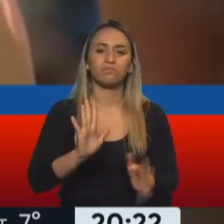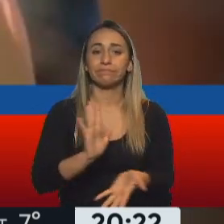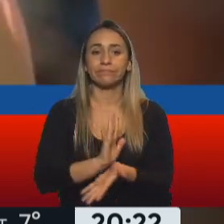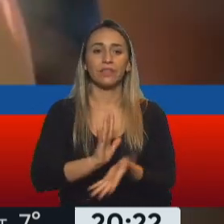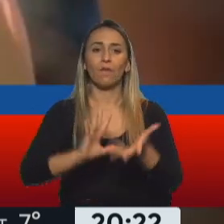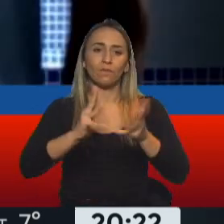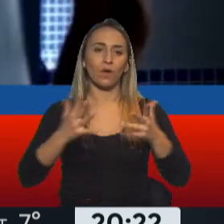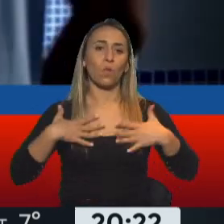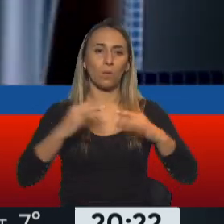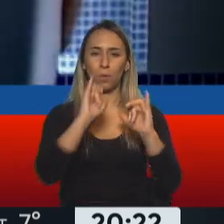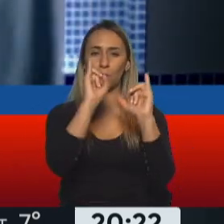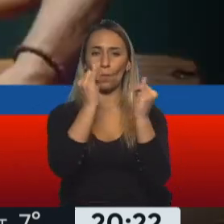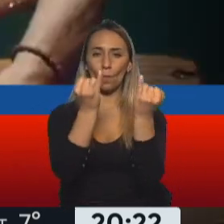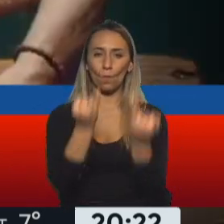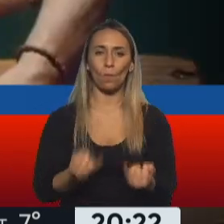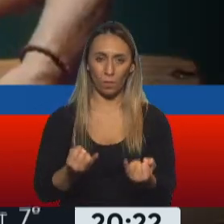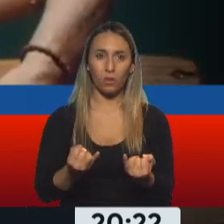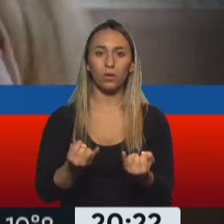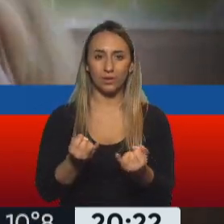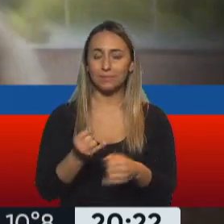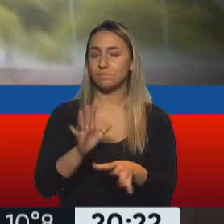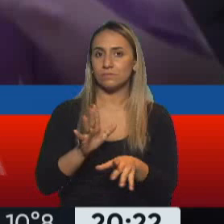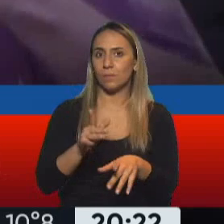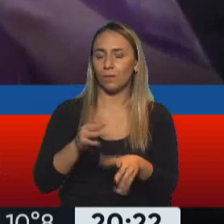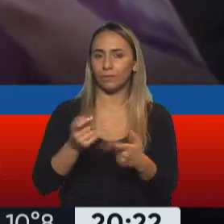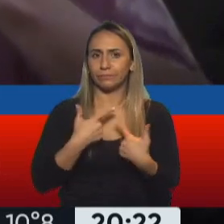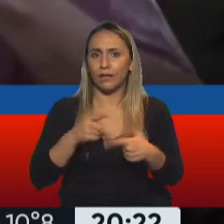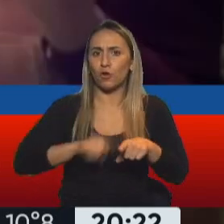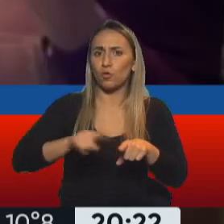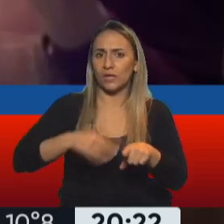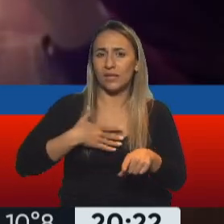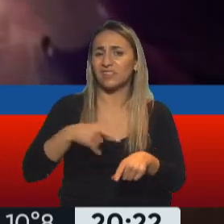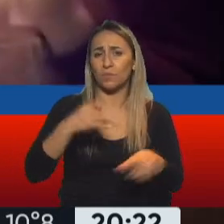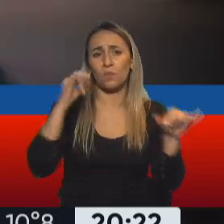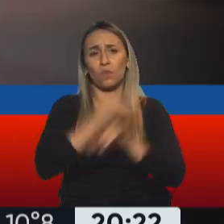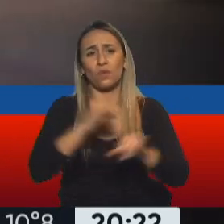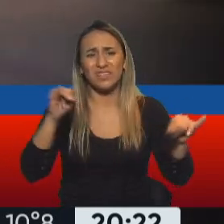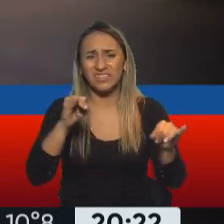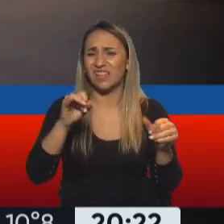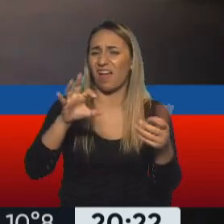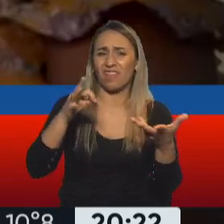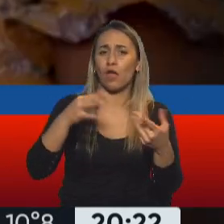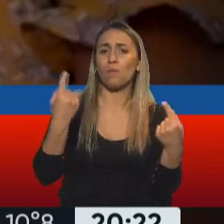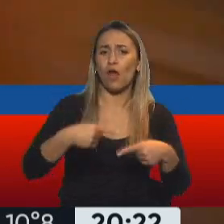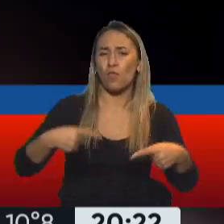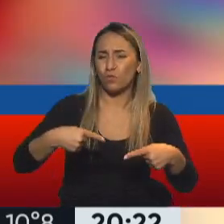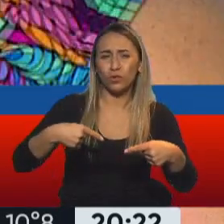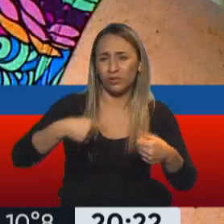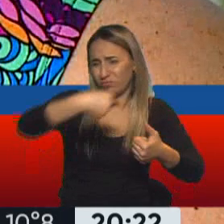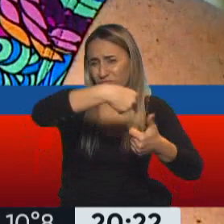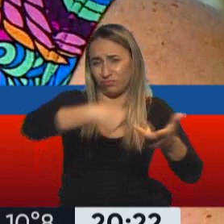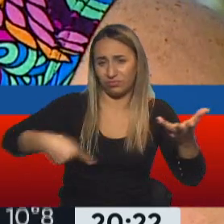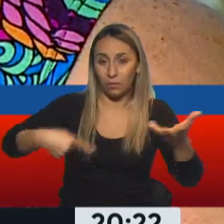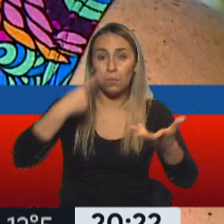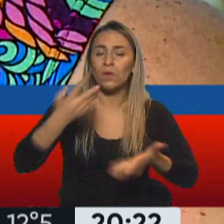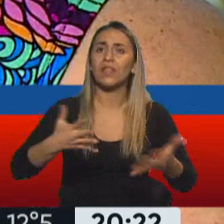de la delgadez está presente en nuestra rutina diaria. La vemos en publicidades de todo tipo de productos. En general